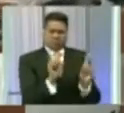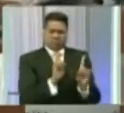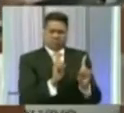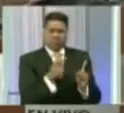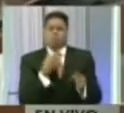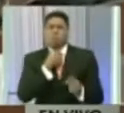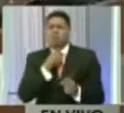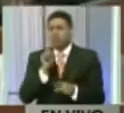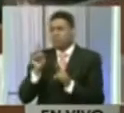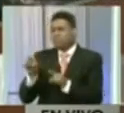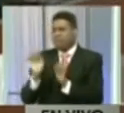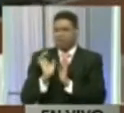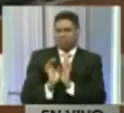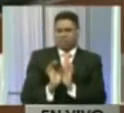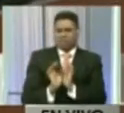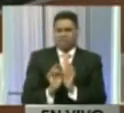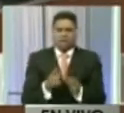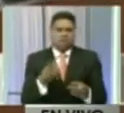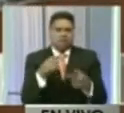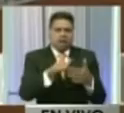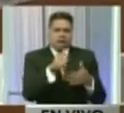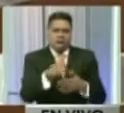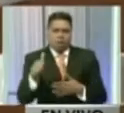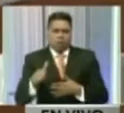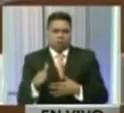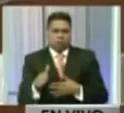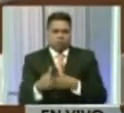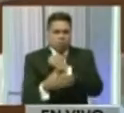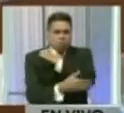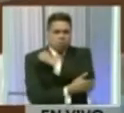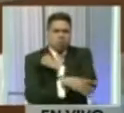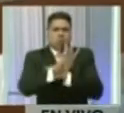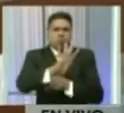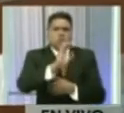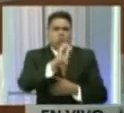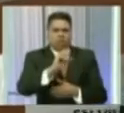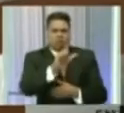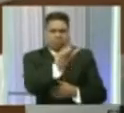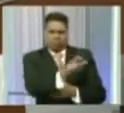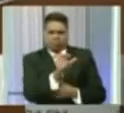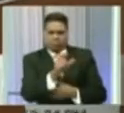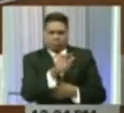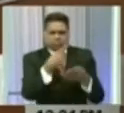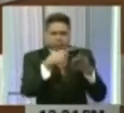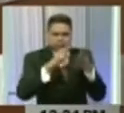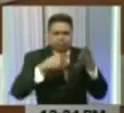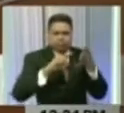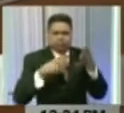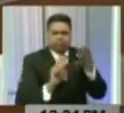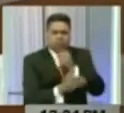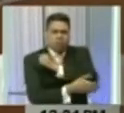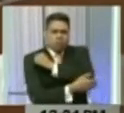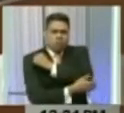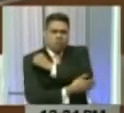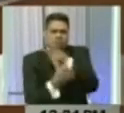Y así podría estar producto por producto, irme para 40 productos explicándolo. No deja de